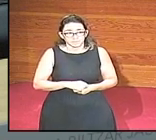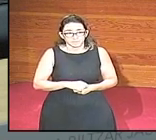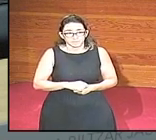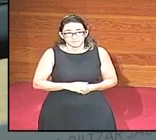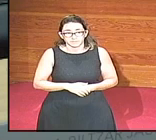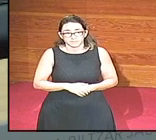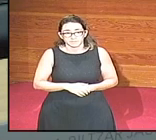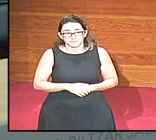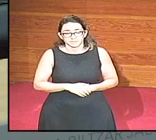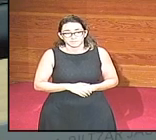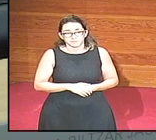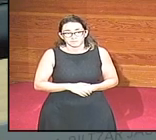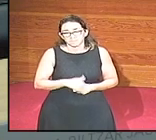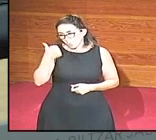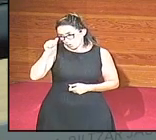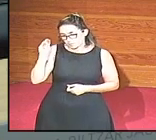pregunta aquí.